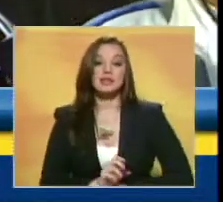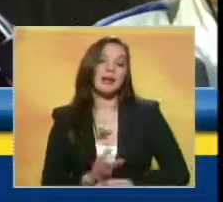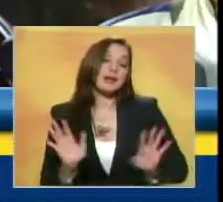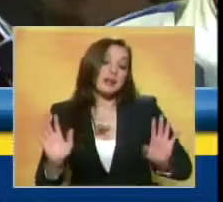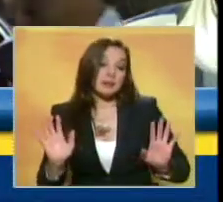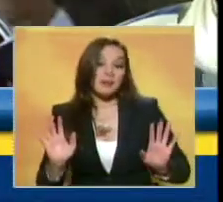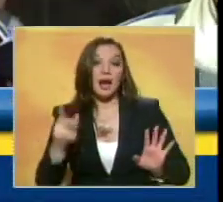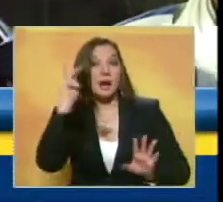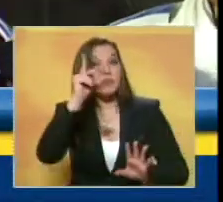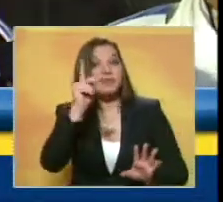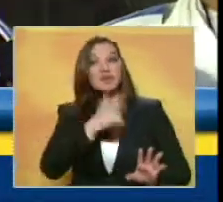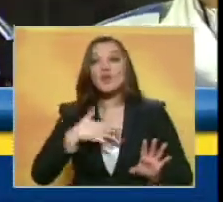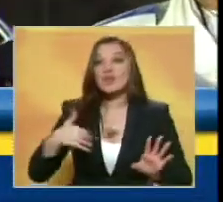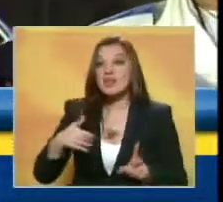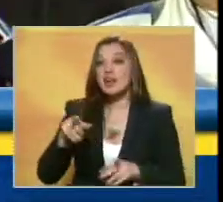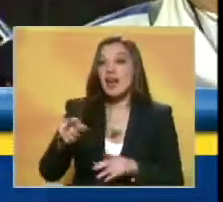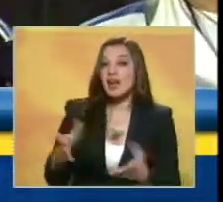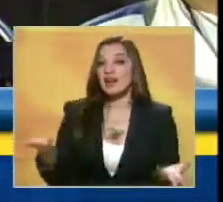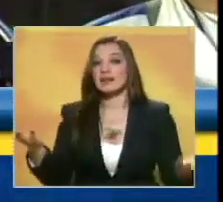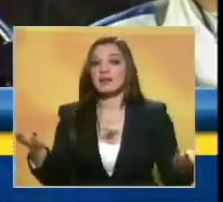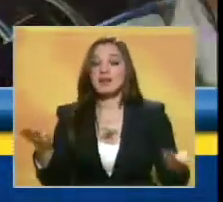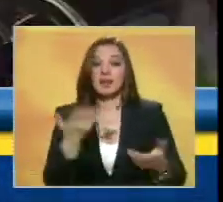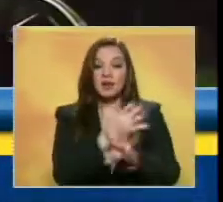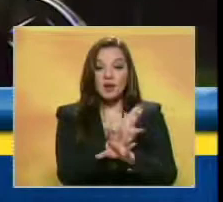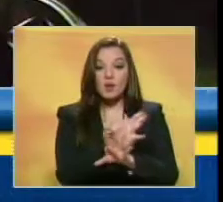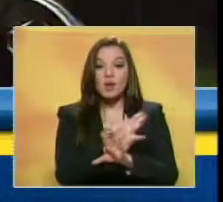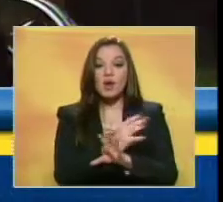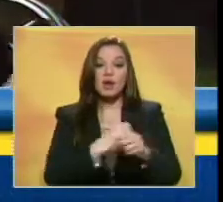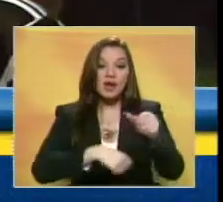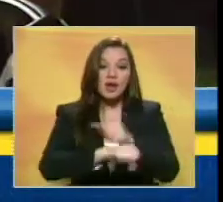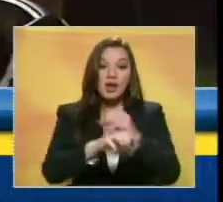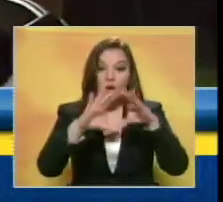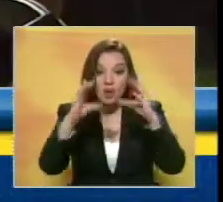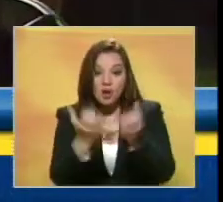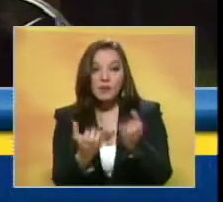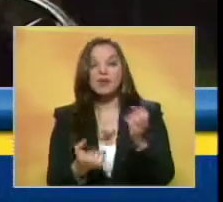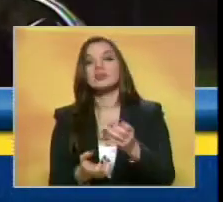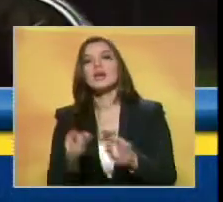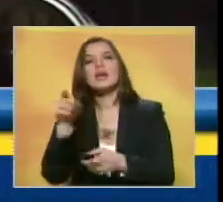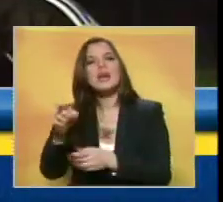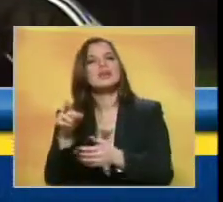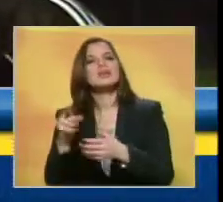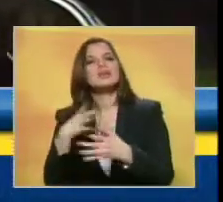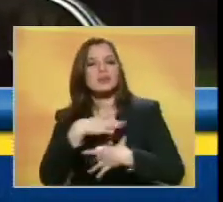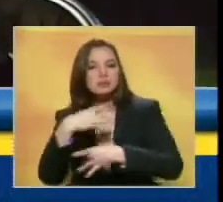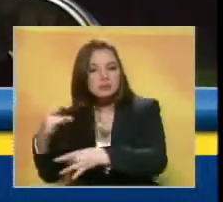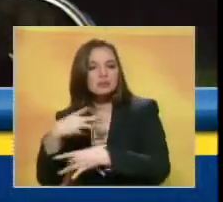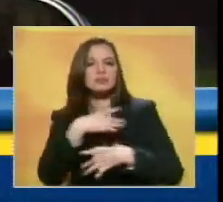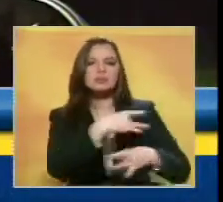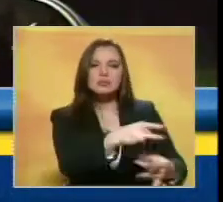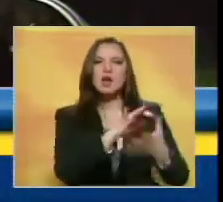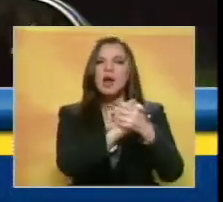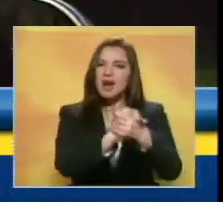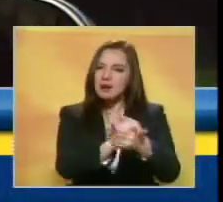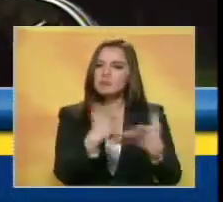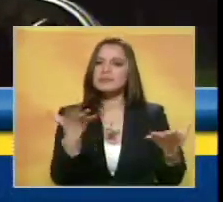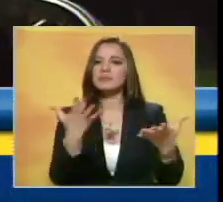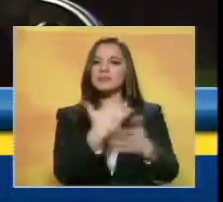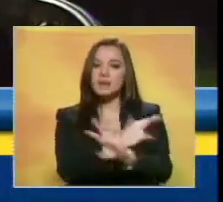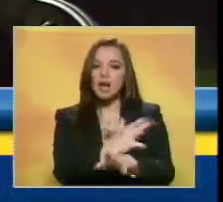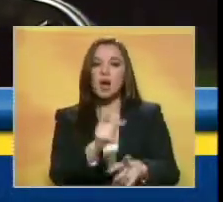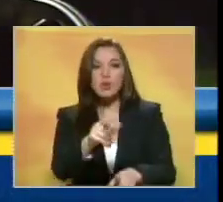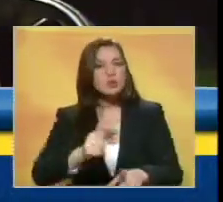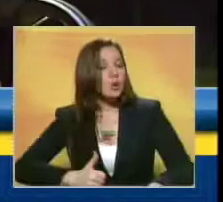mira, el profe quiere esto, quiere que jueguen con y sin pelota. Son partidos amistosos donde uno tiene que evaluar, tratar de sacarle el